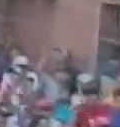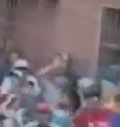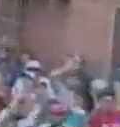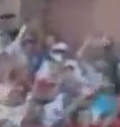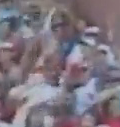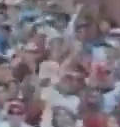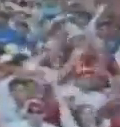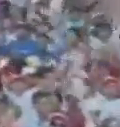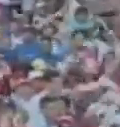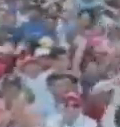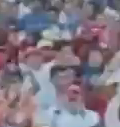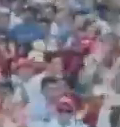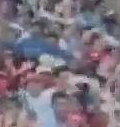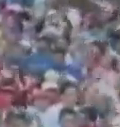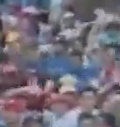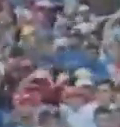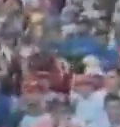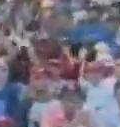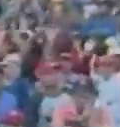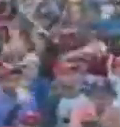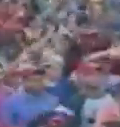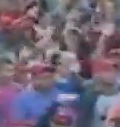Hoy hemos cerrado